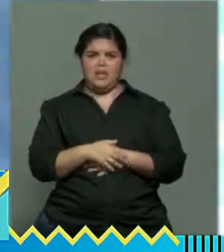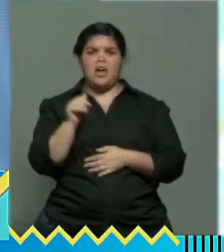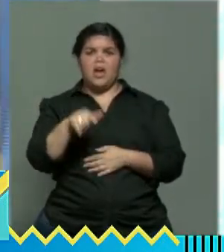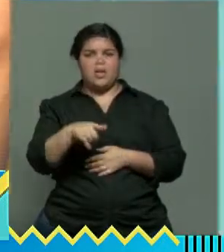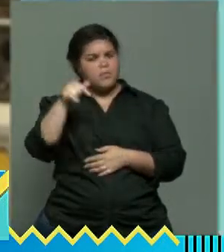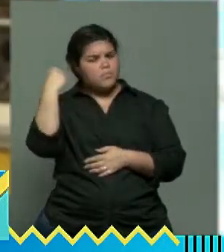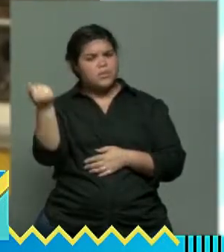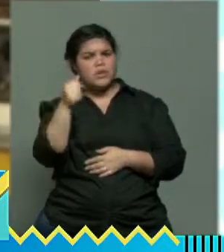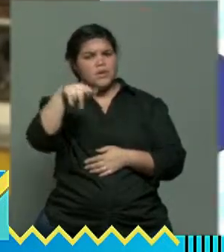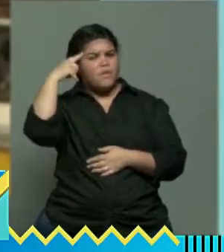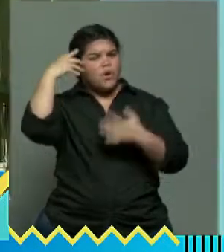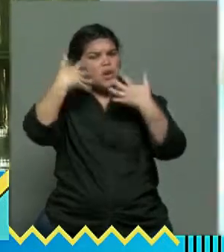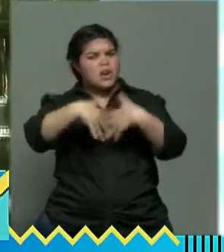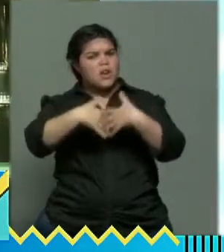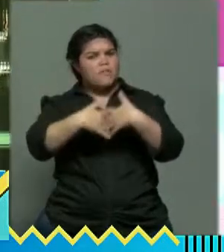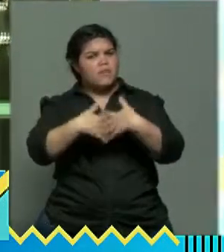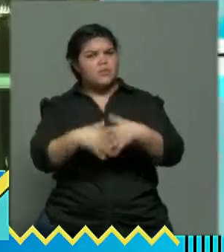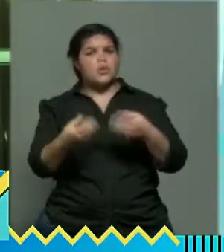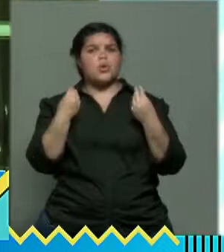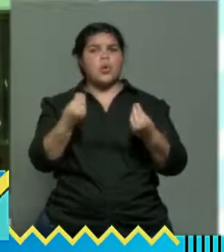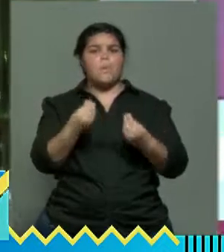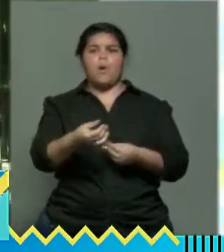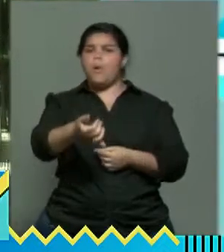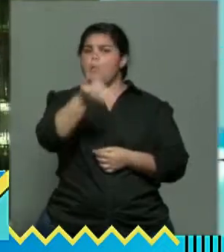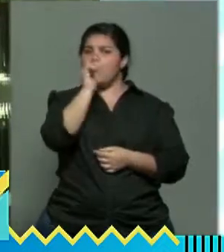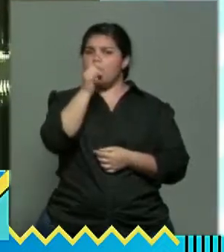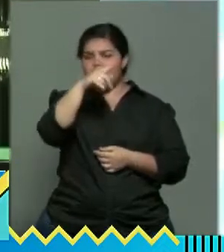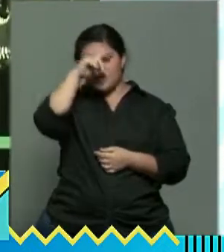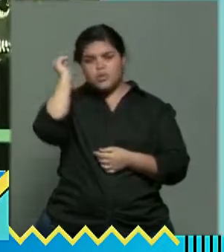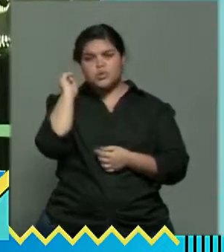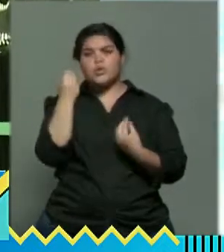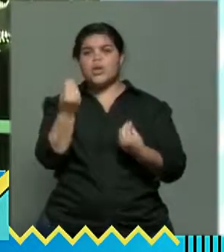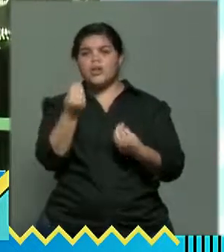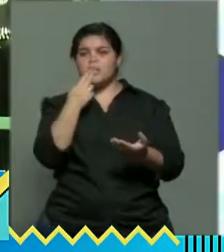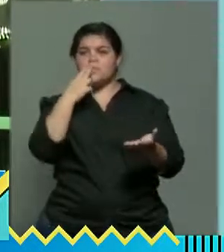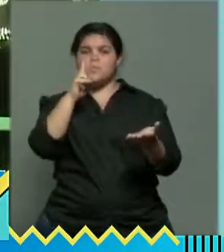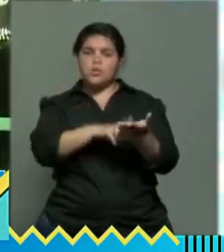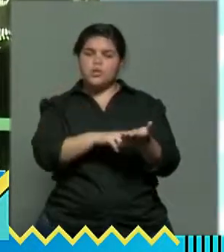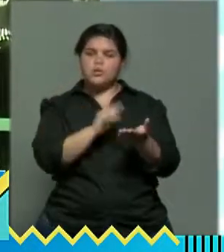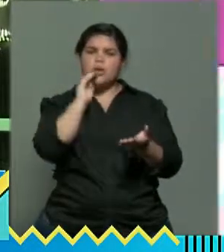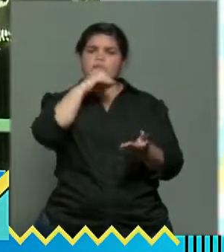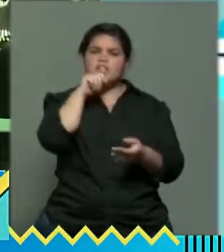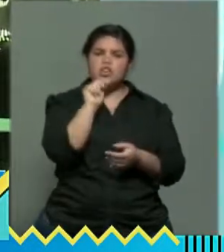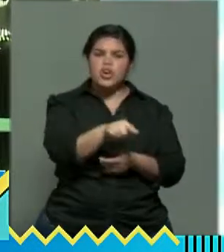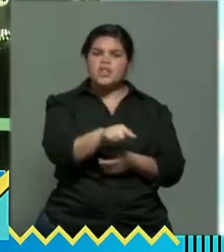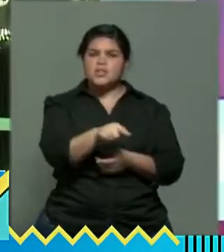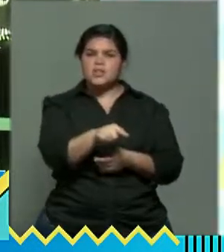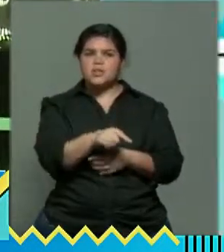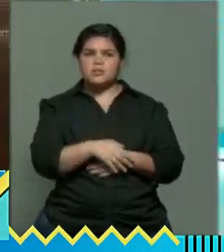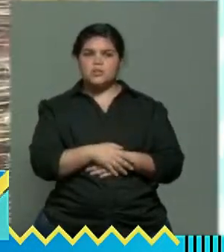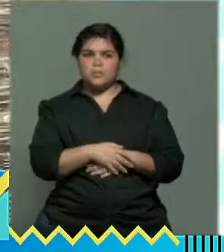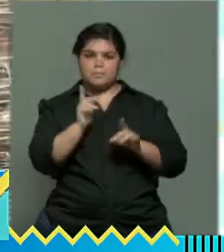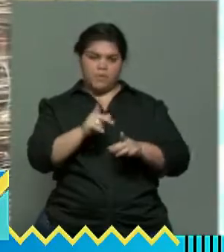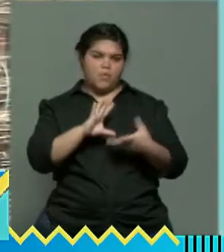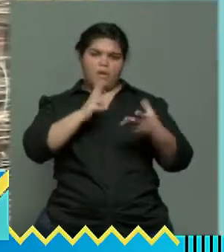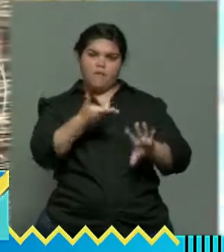acerca justamente de nuestra bebida nacional y si este impuesto al vino tiene también más allá de una supuesta intención de cuidarnos,